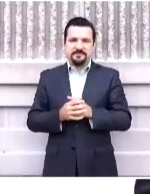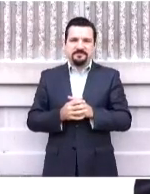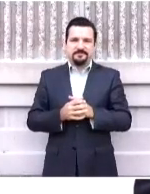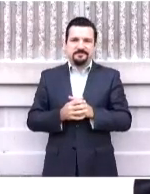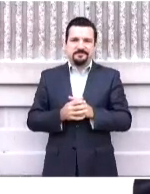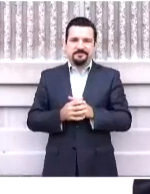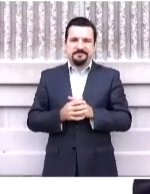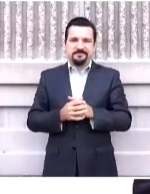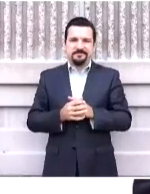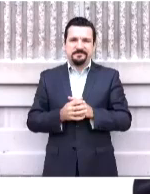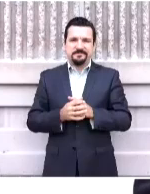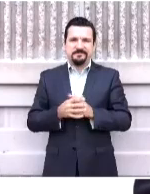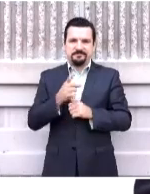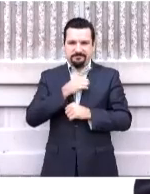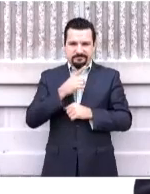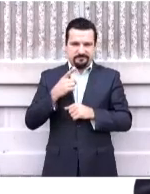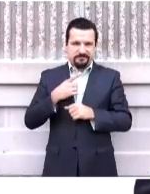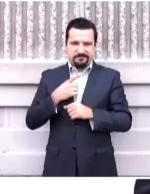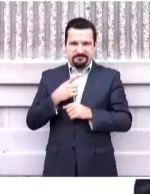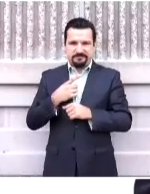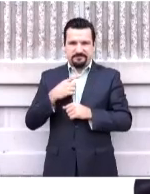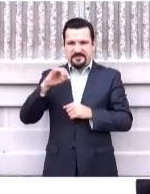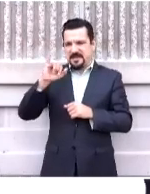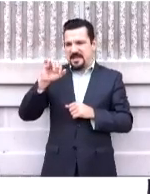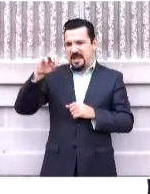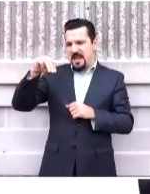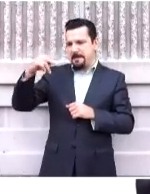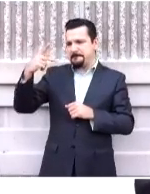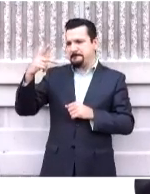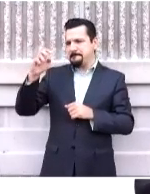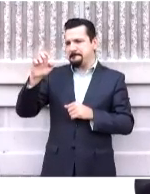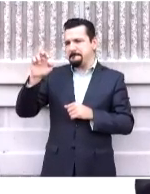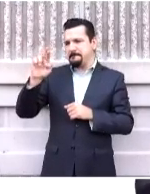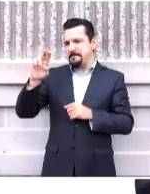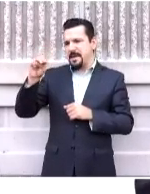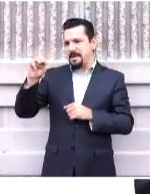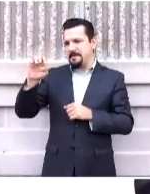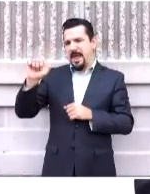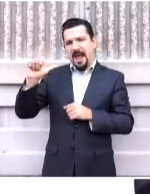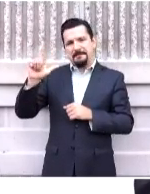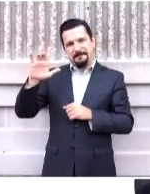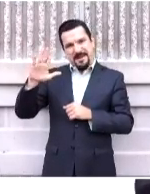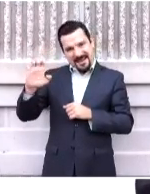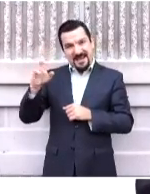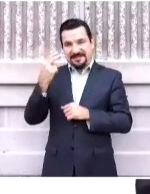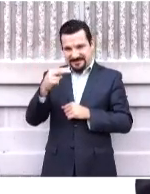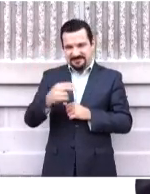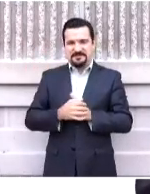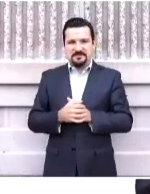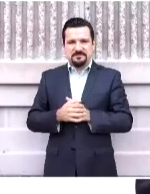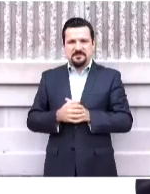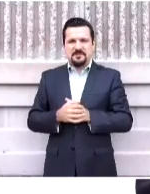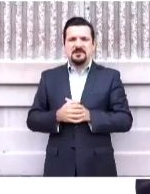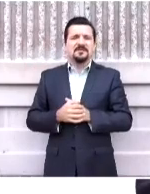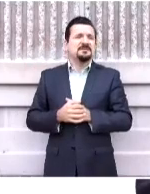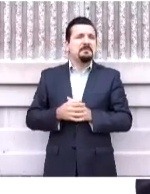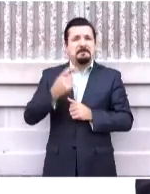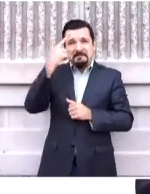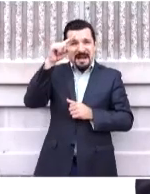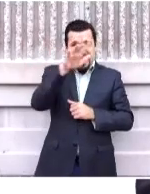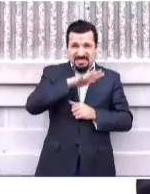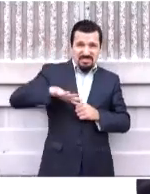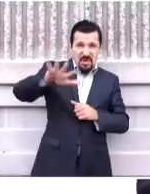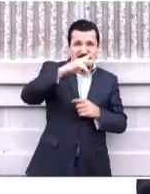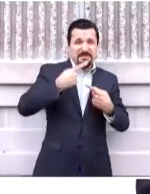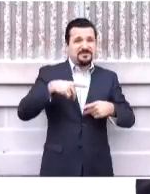Entonces, ahora, otra situación, los cubrebocas están más dirigidos a usarlos las personas que tienen síntomas